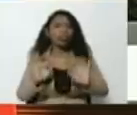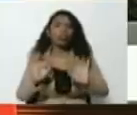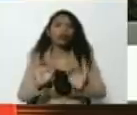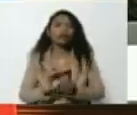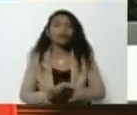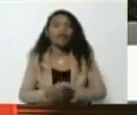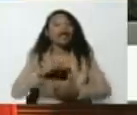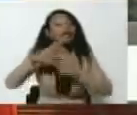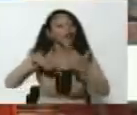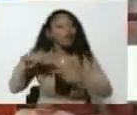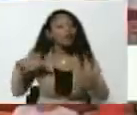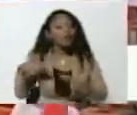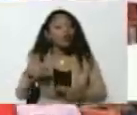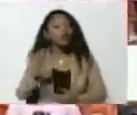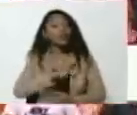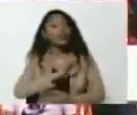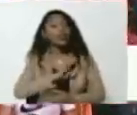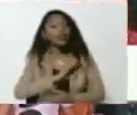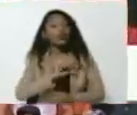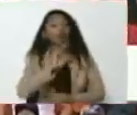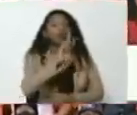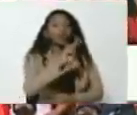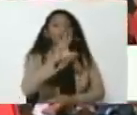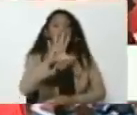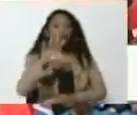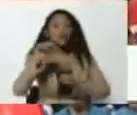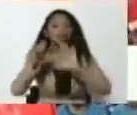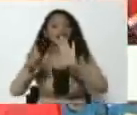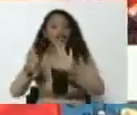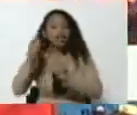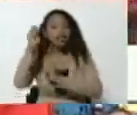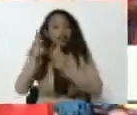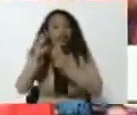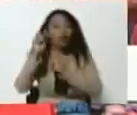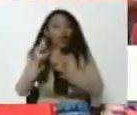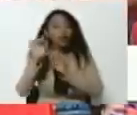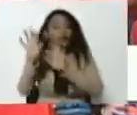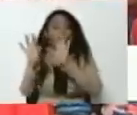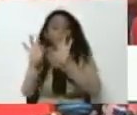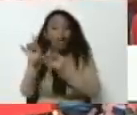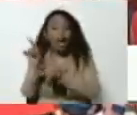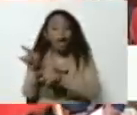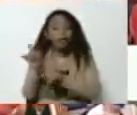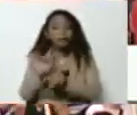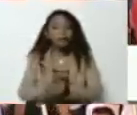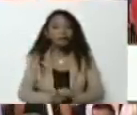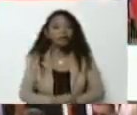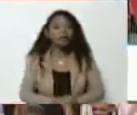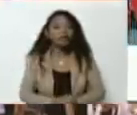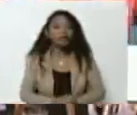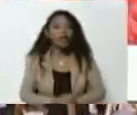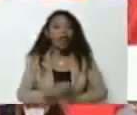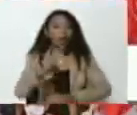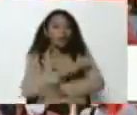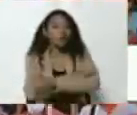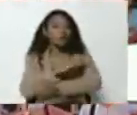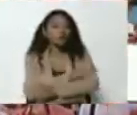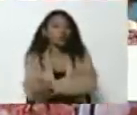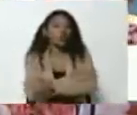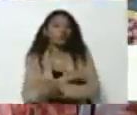La revolución tiene 256 diputados electos ahí. La